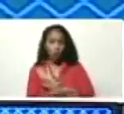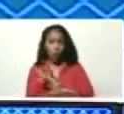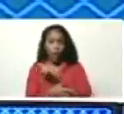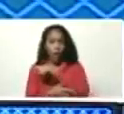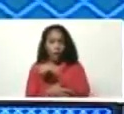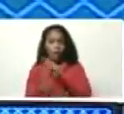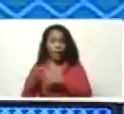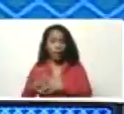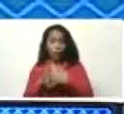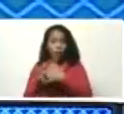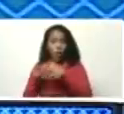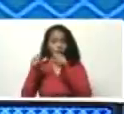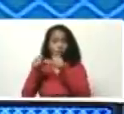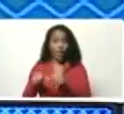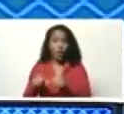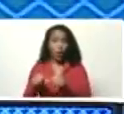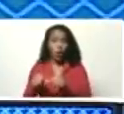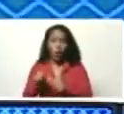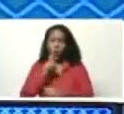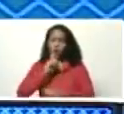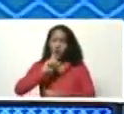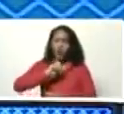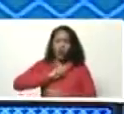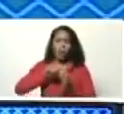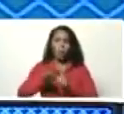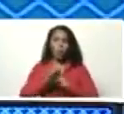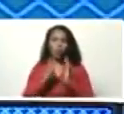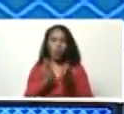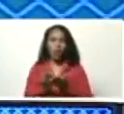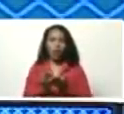Estados Unidos se había quedado sin enemigo en el mundo.